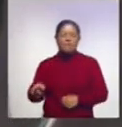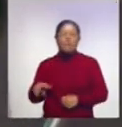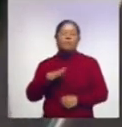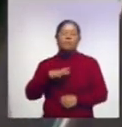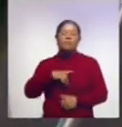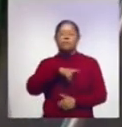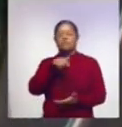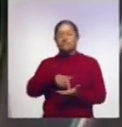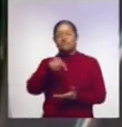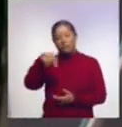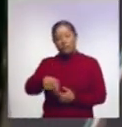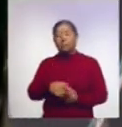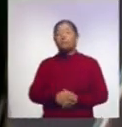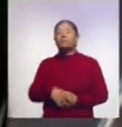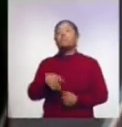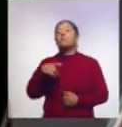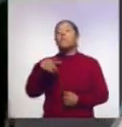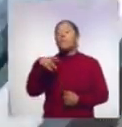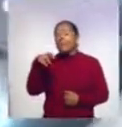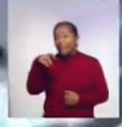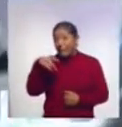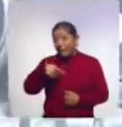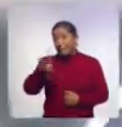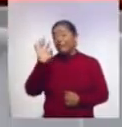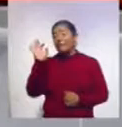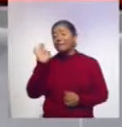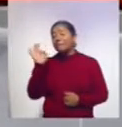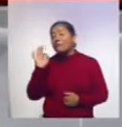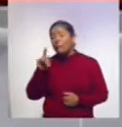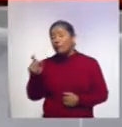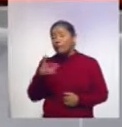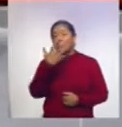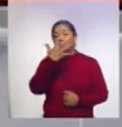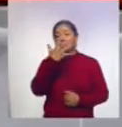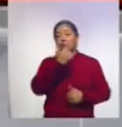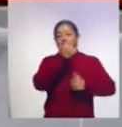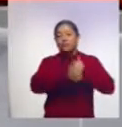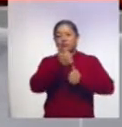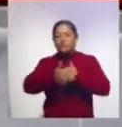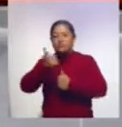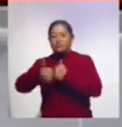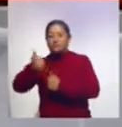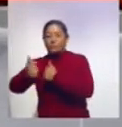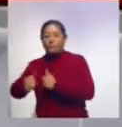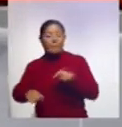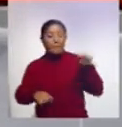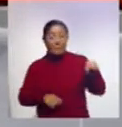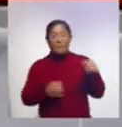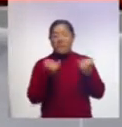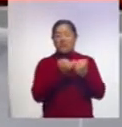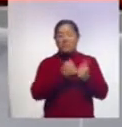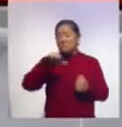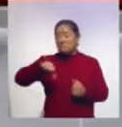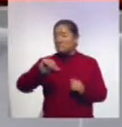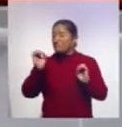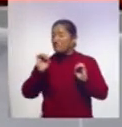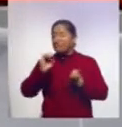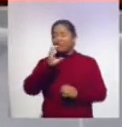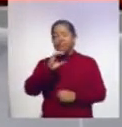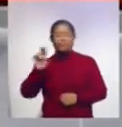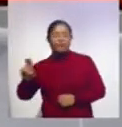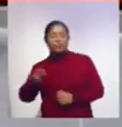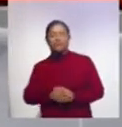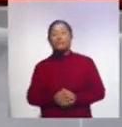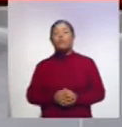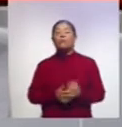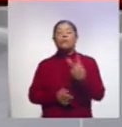Sin embargo, 5 torneos consecutivos de visita de los Cruz Azuliños no han perdido tampoco en Ciudad Universitaria. Alguno de los dos